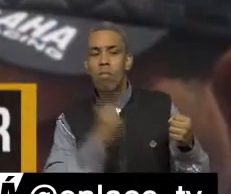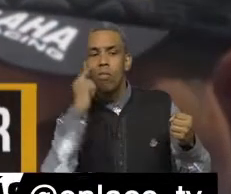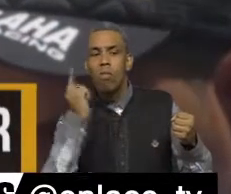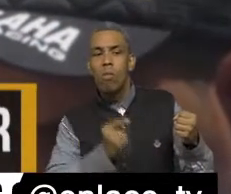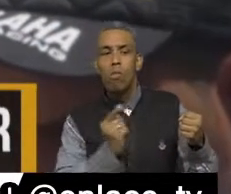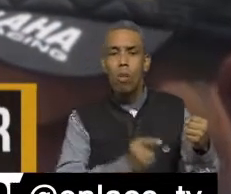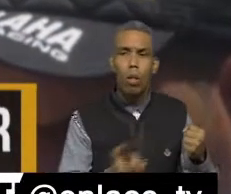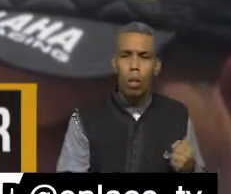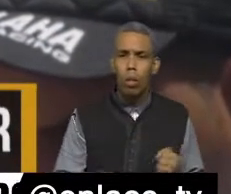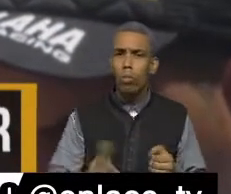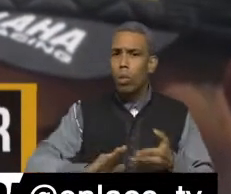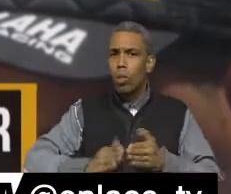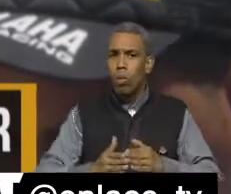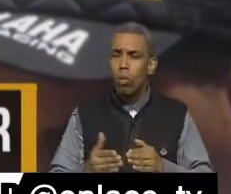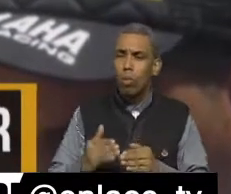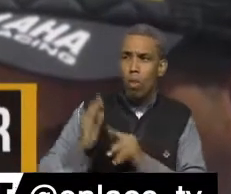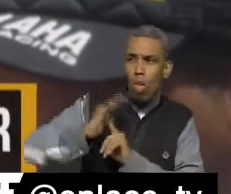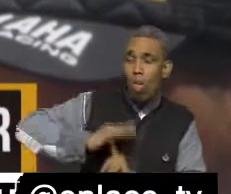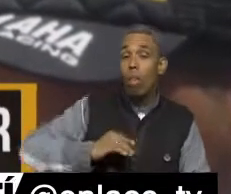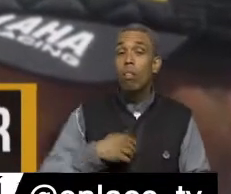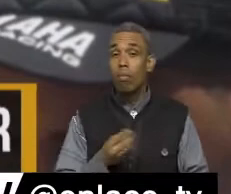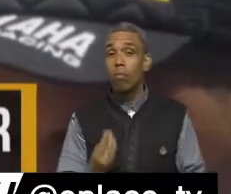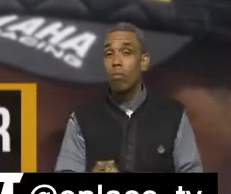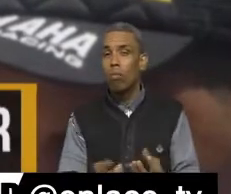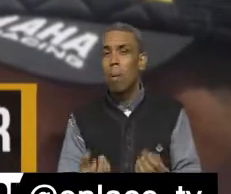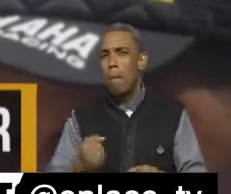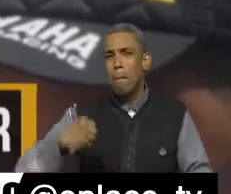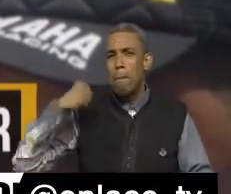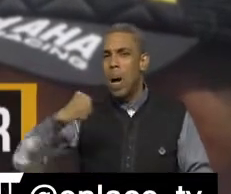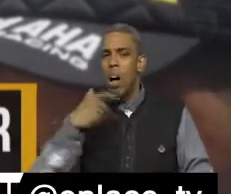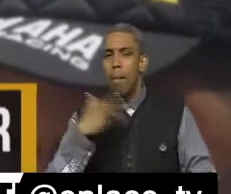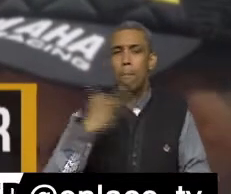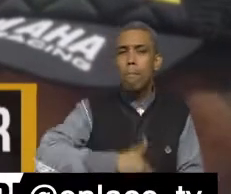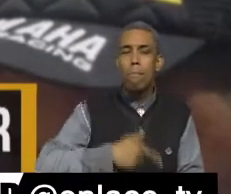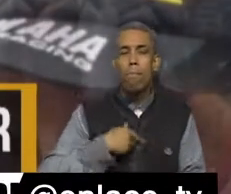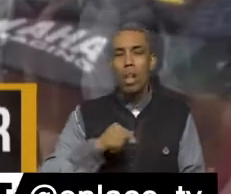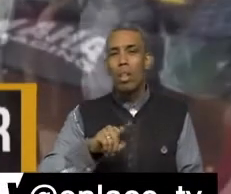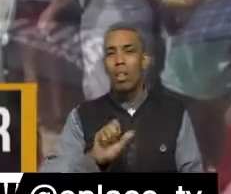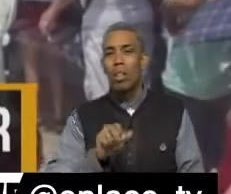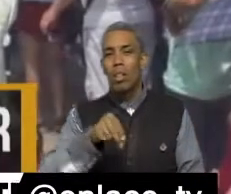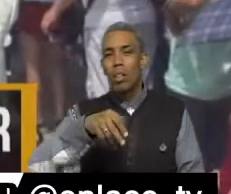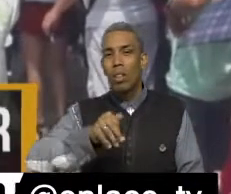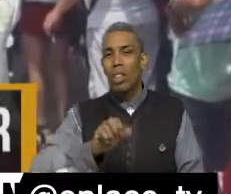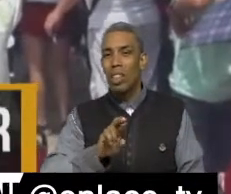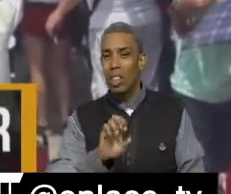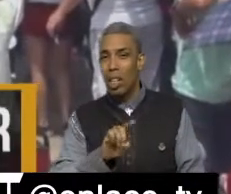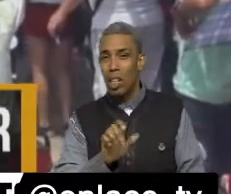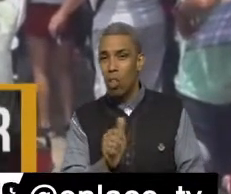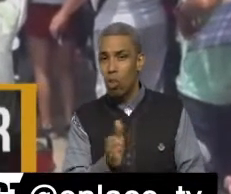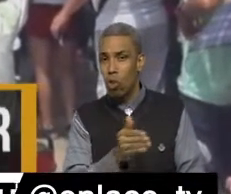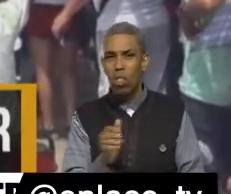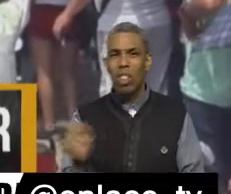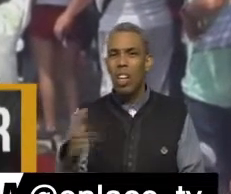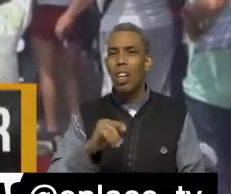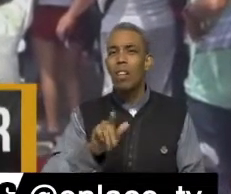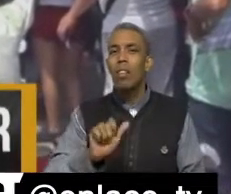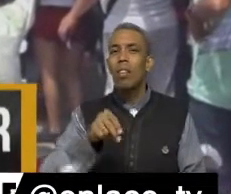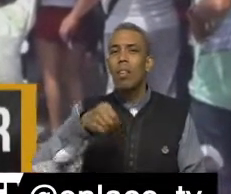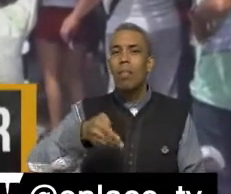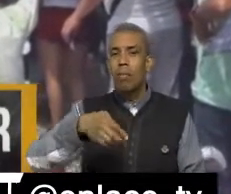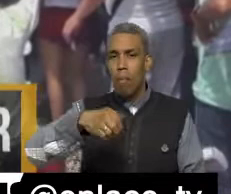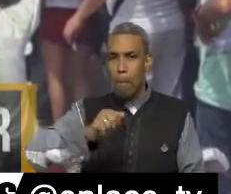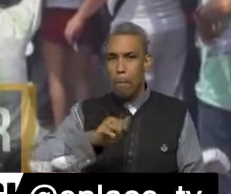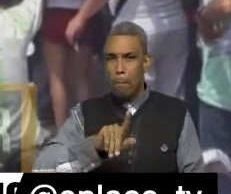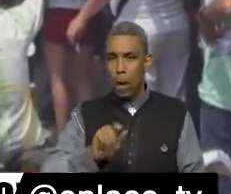a las comunidades y las zonas más afectadas son Santa Rosa, San Pablo, Montecristo en el sur de Bolívar. Las movilizaciones continuarán hasta tanto el